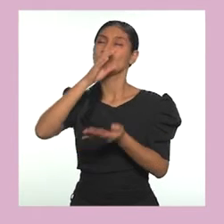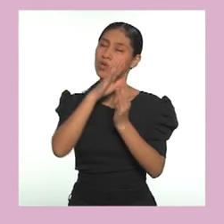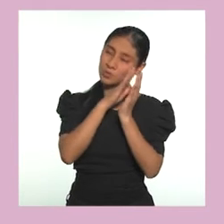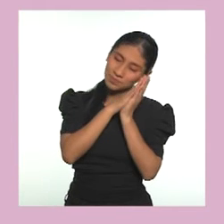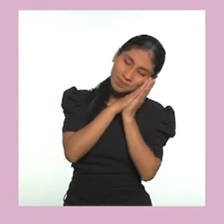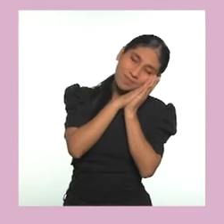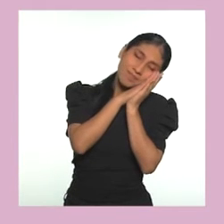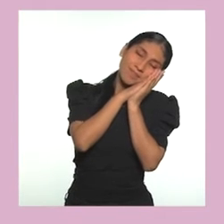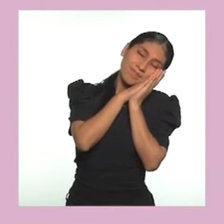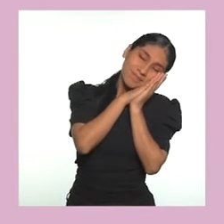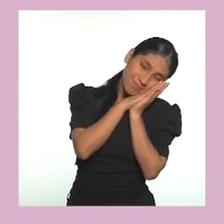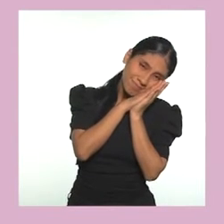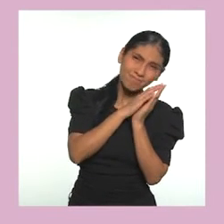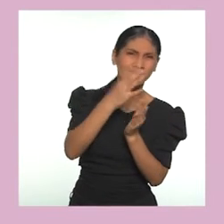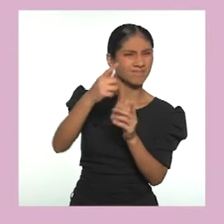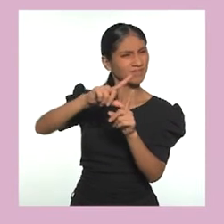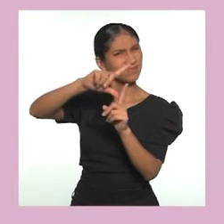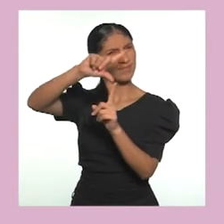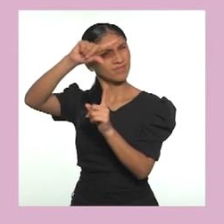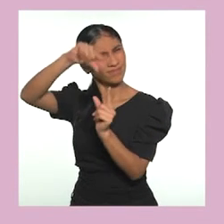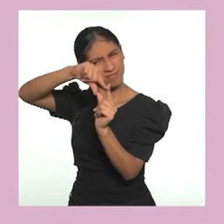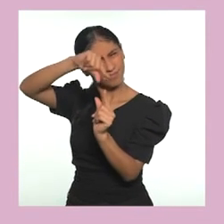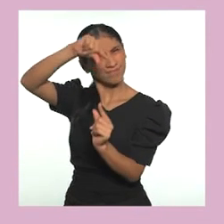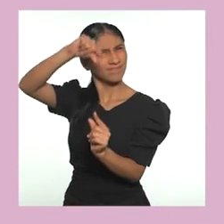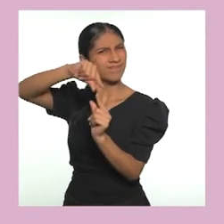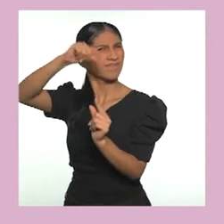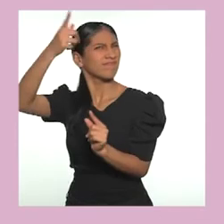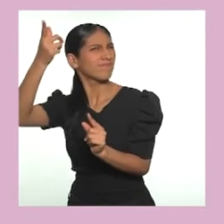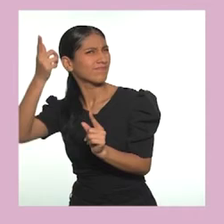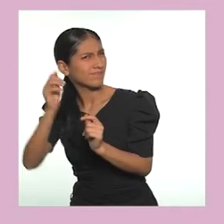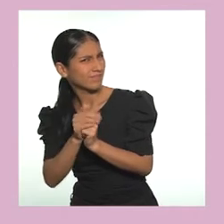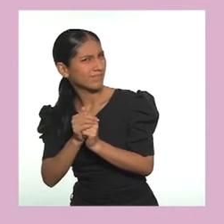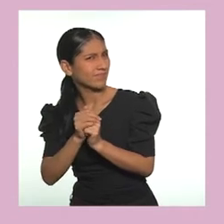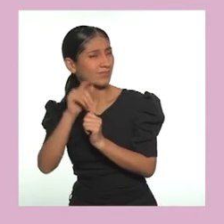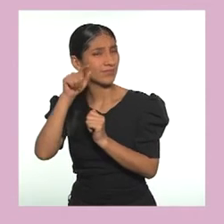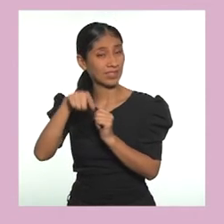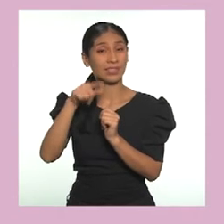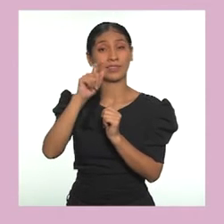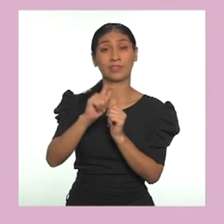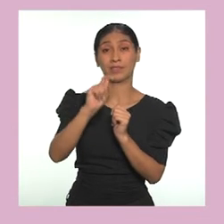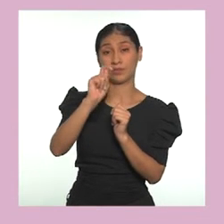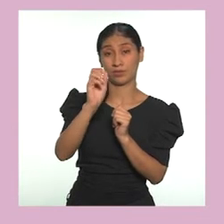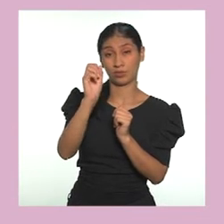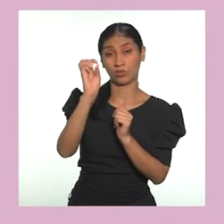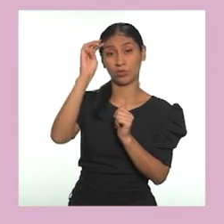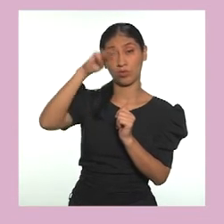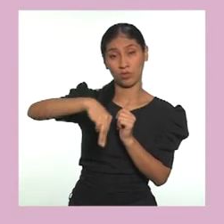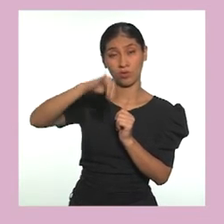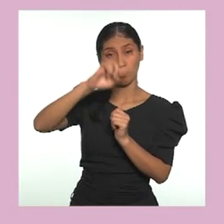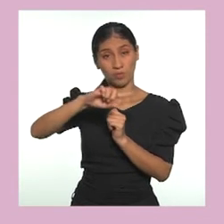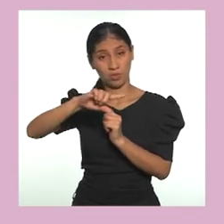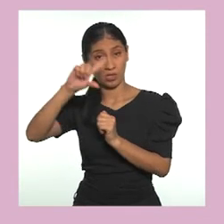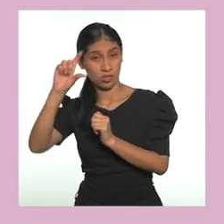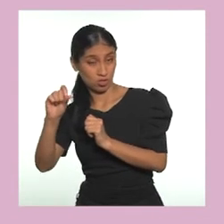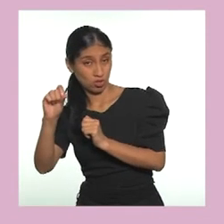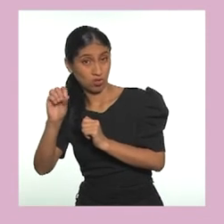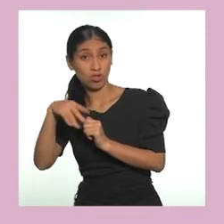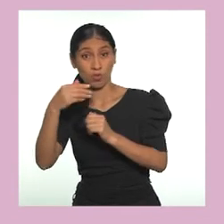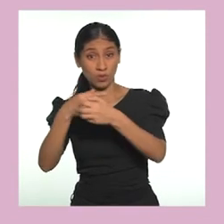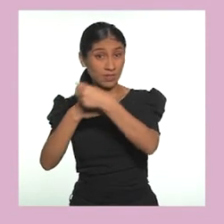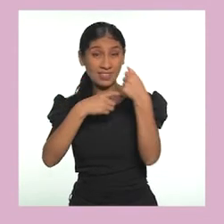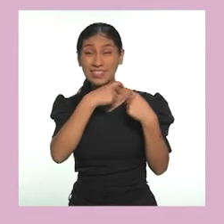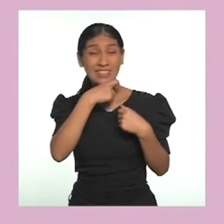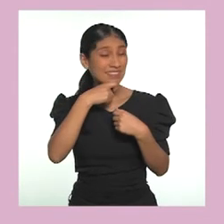infusiones. ¿Y esta larguita? Este es el tomillo. Lo vamos a